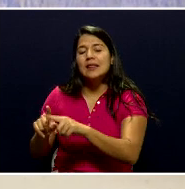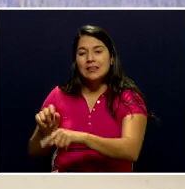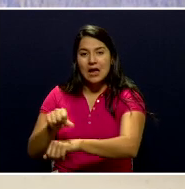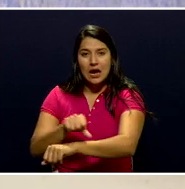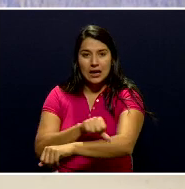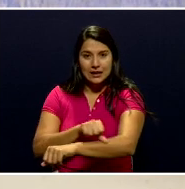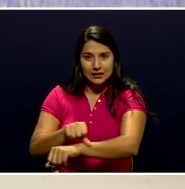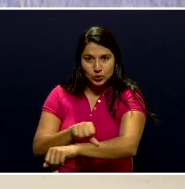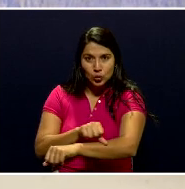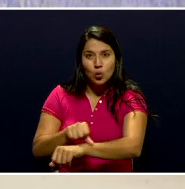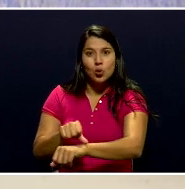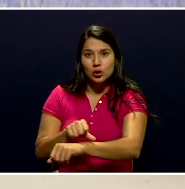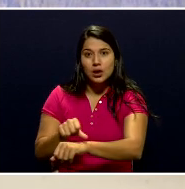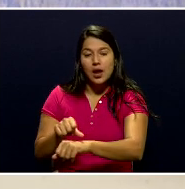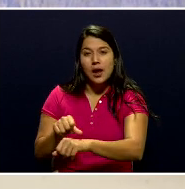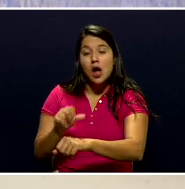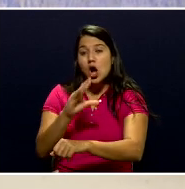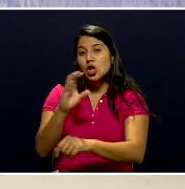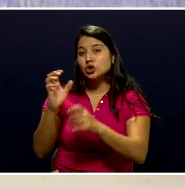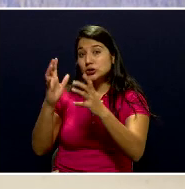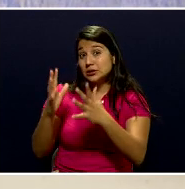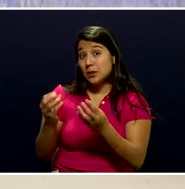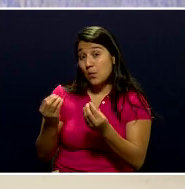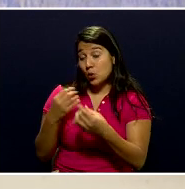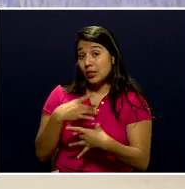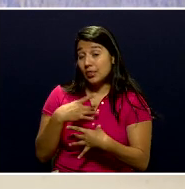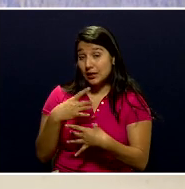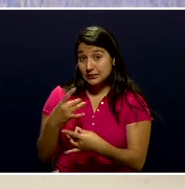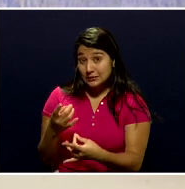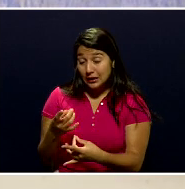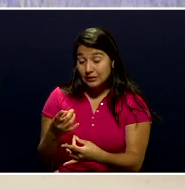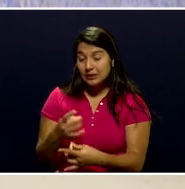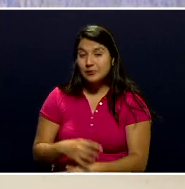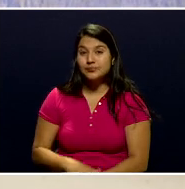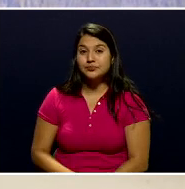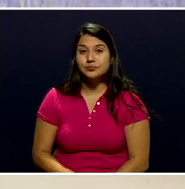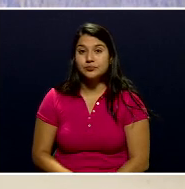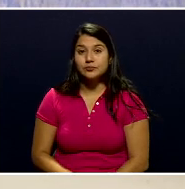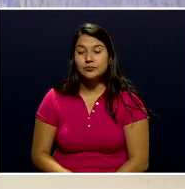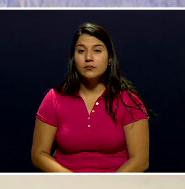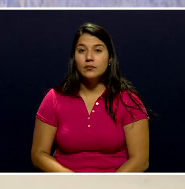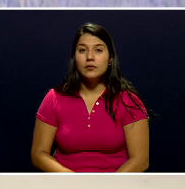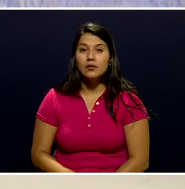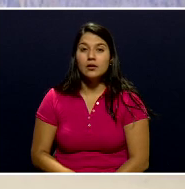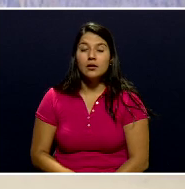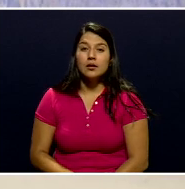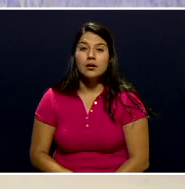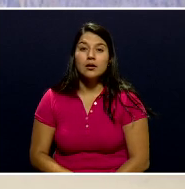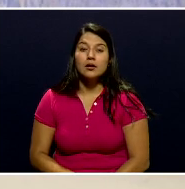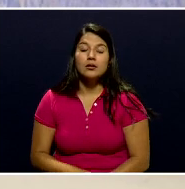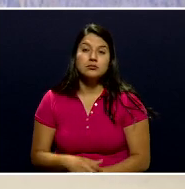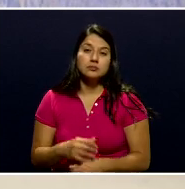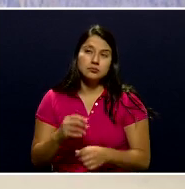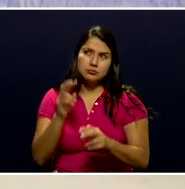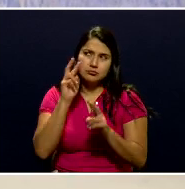arquitectura ecléctica costarricense muy interesantes. Los evidentes, obviamente,